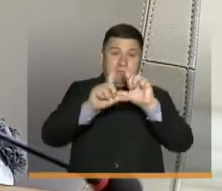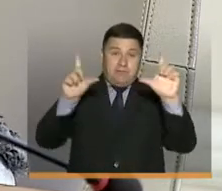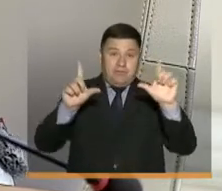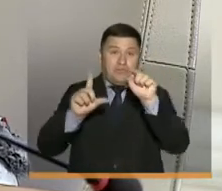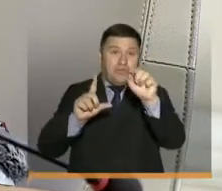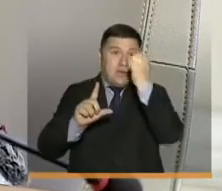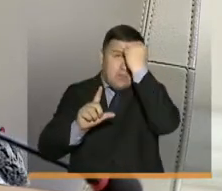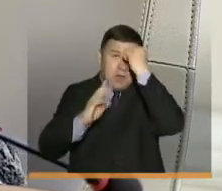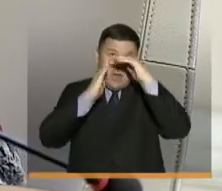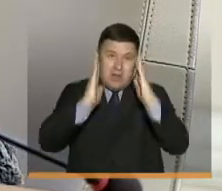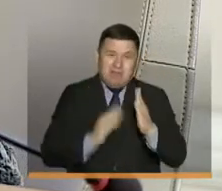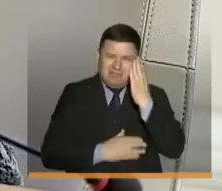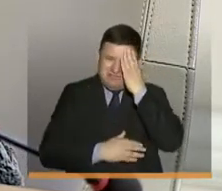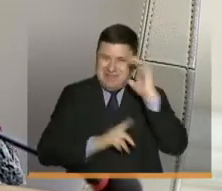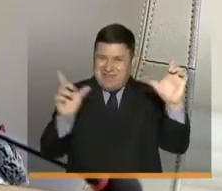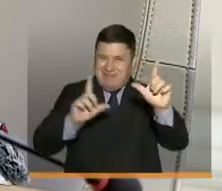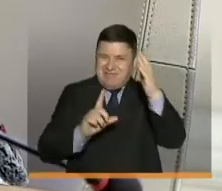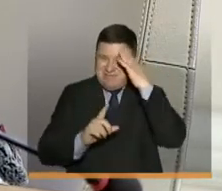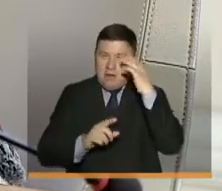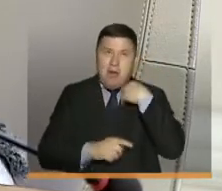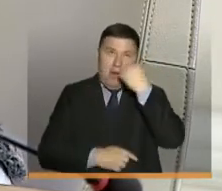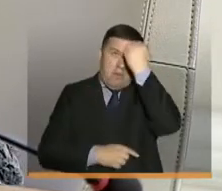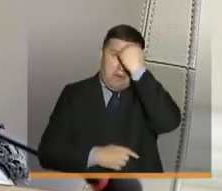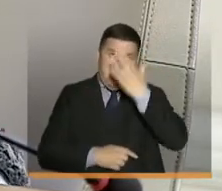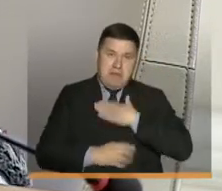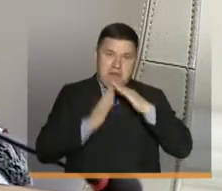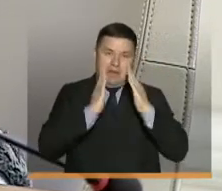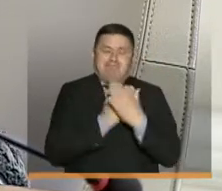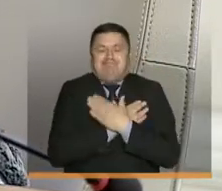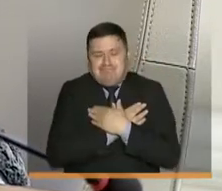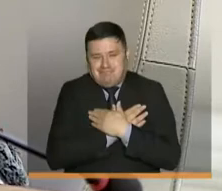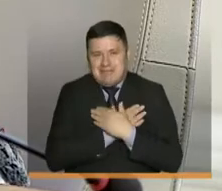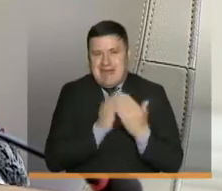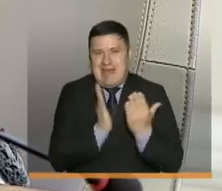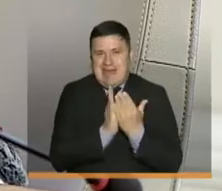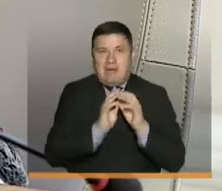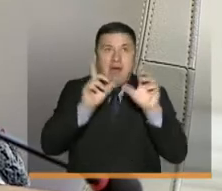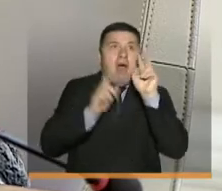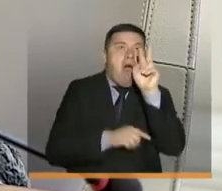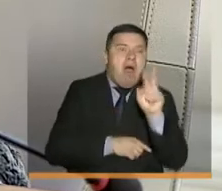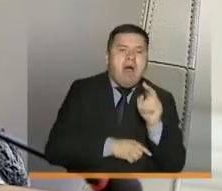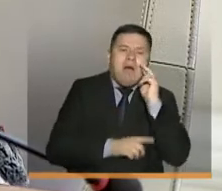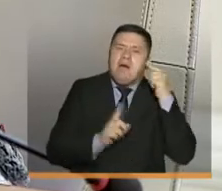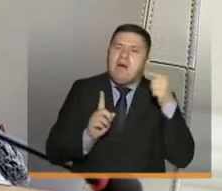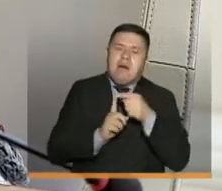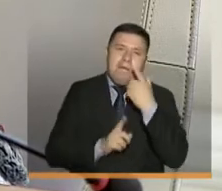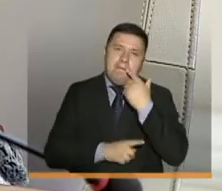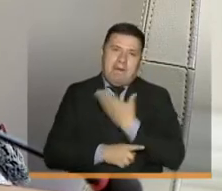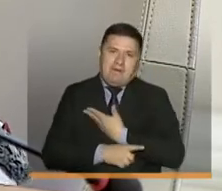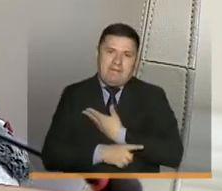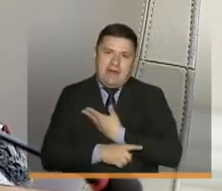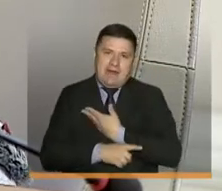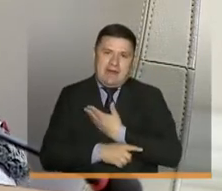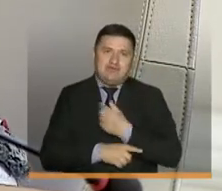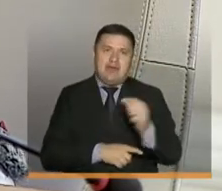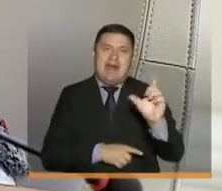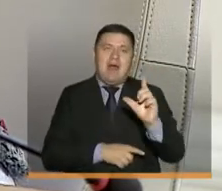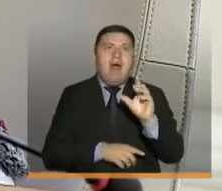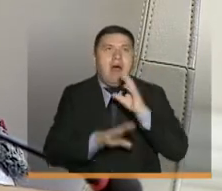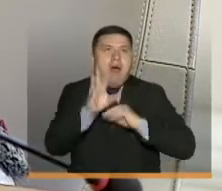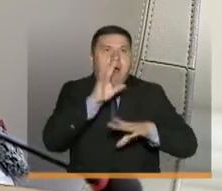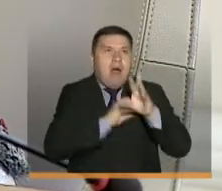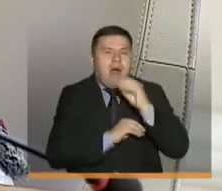Tu Profe en Casa, que sabemos que es un programa al que le tenemos mucho cariño en el sector educativo, estará dedicado a los padres de familia. A eso se